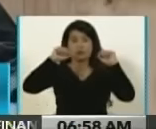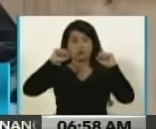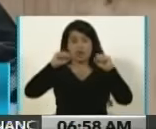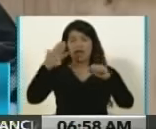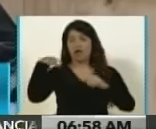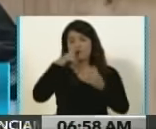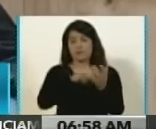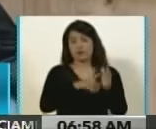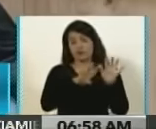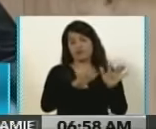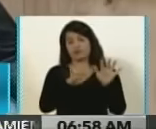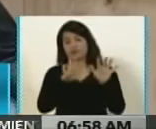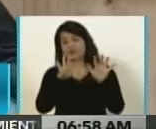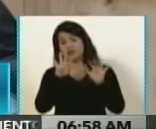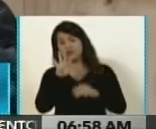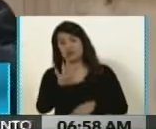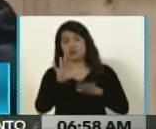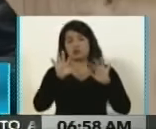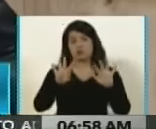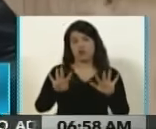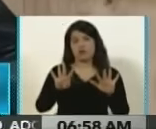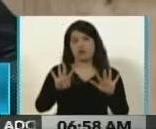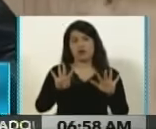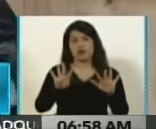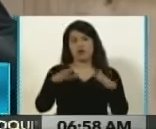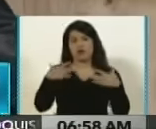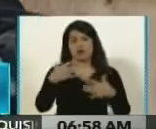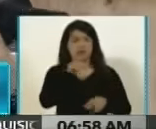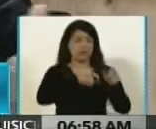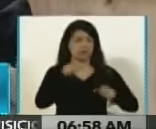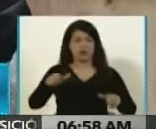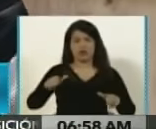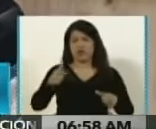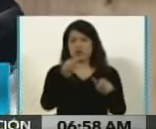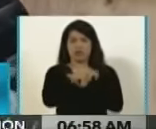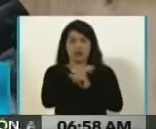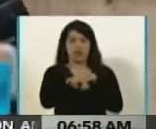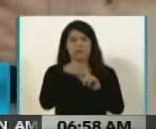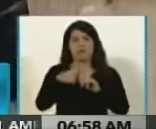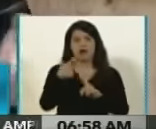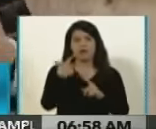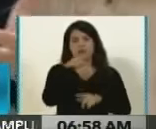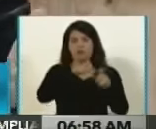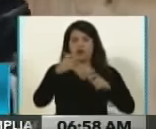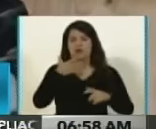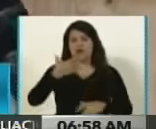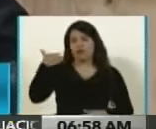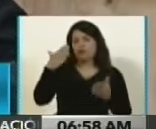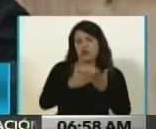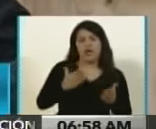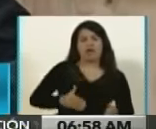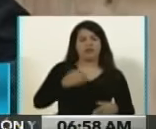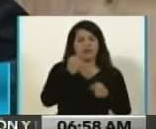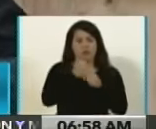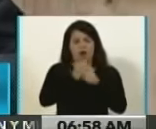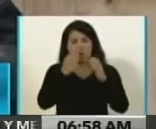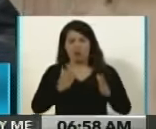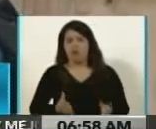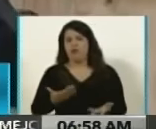año 59 son nutridas mucho por desempleados y en general la gente, estudiantes, trabajadores,